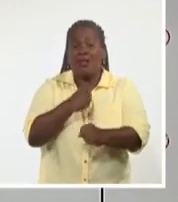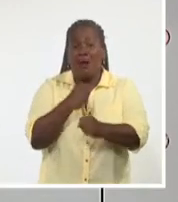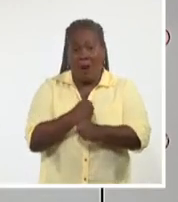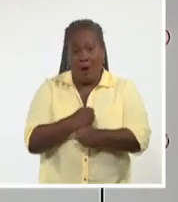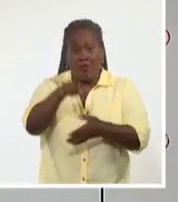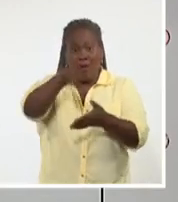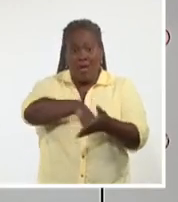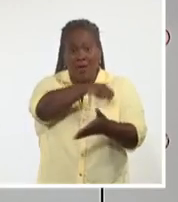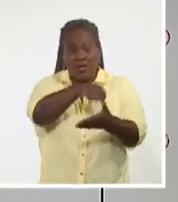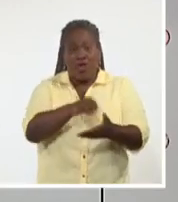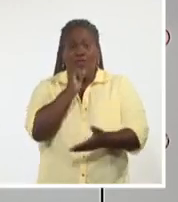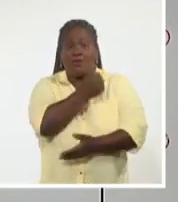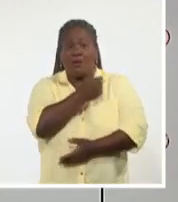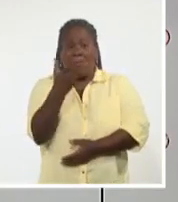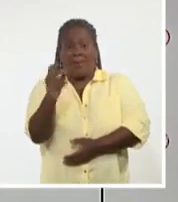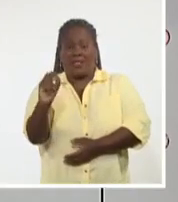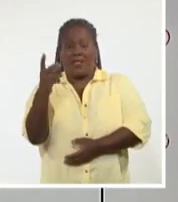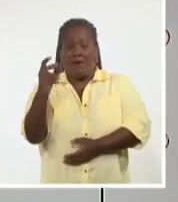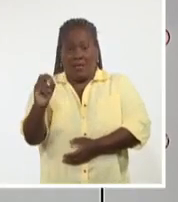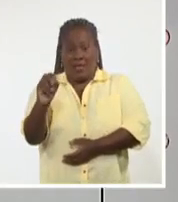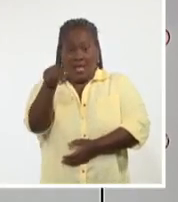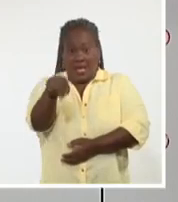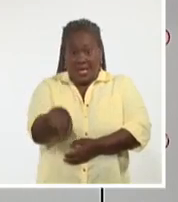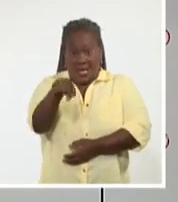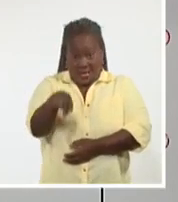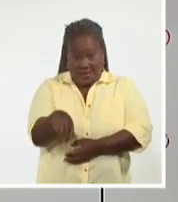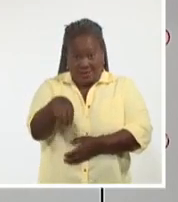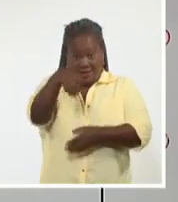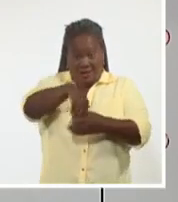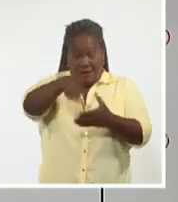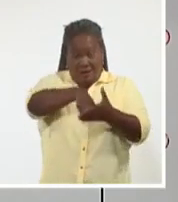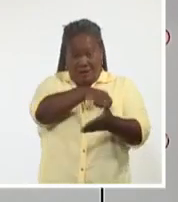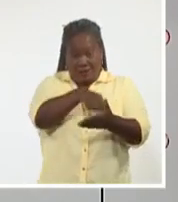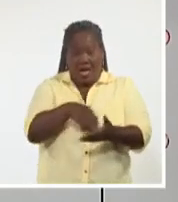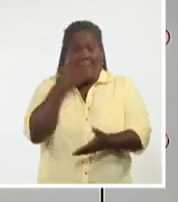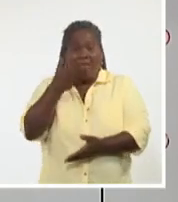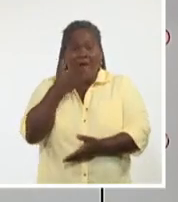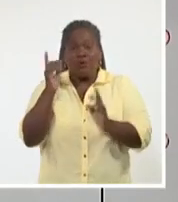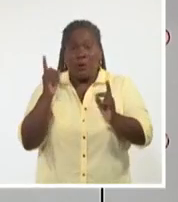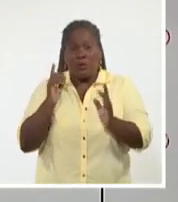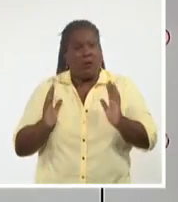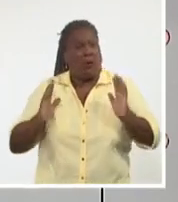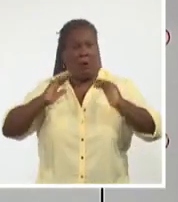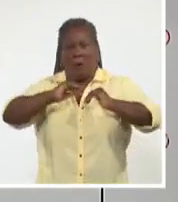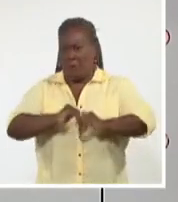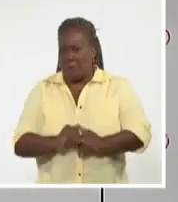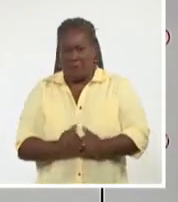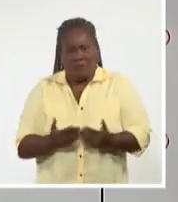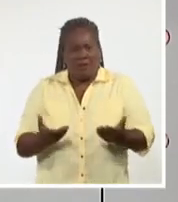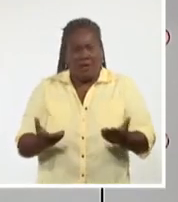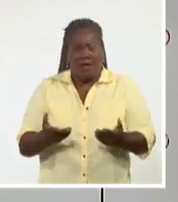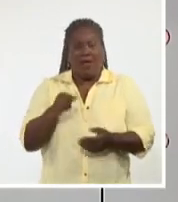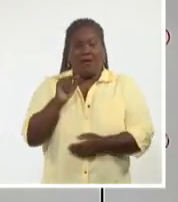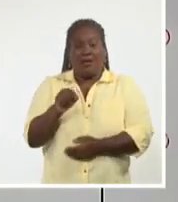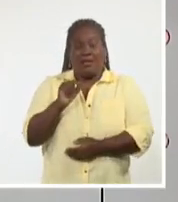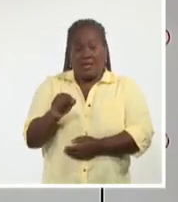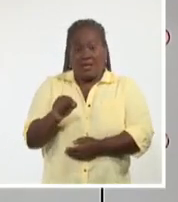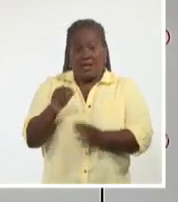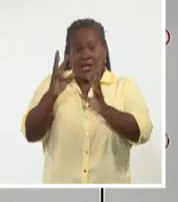de 2020 y en estos comicios sin discurso político y sin argumentos con los atronadores resultados